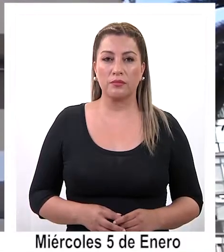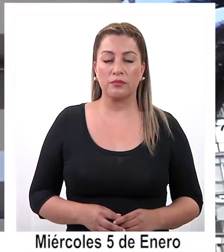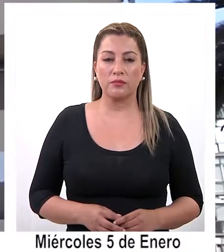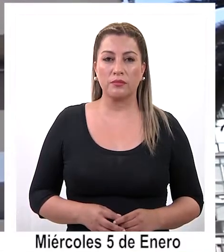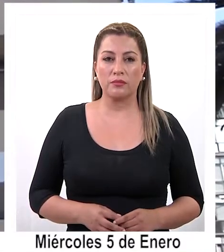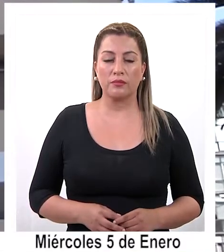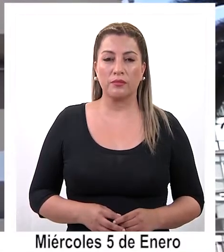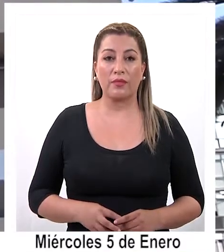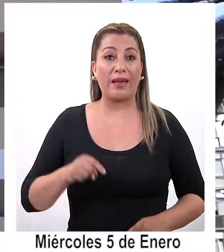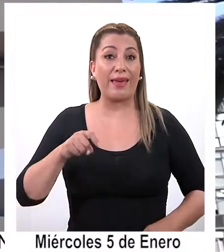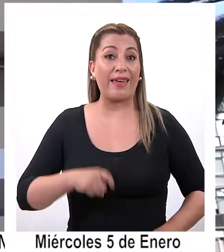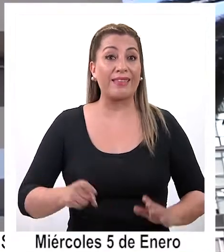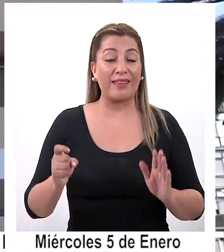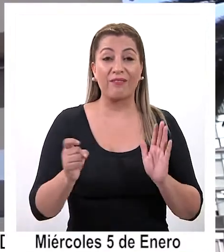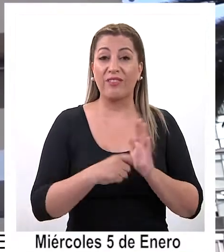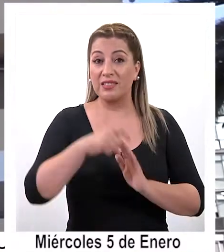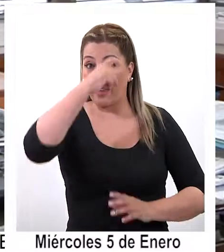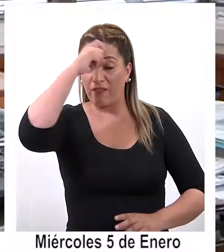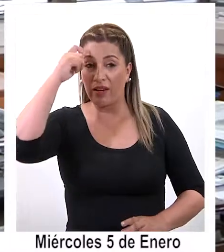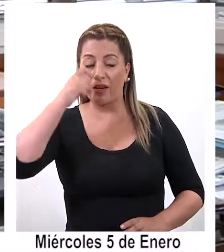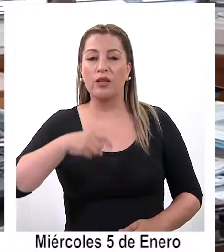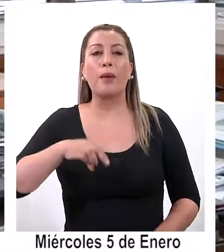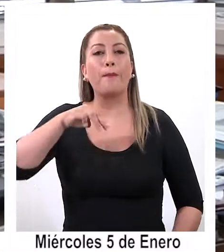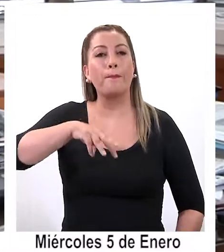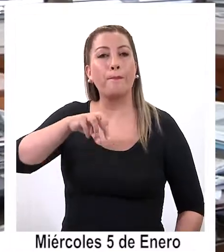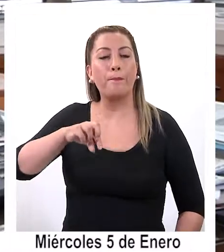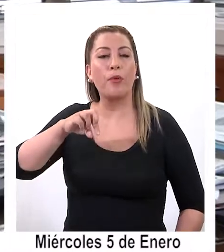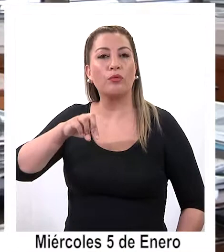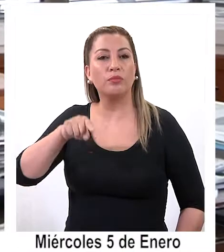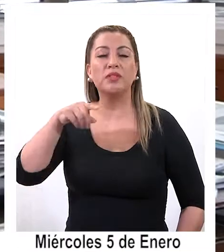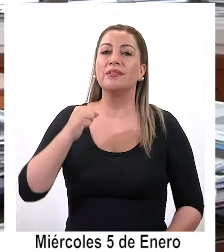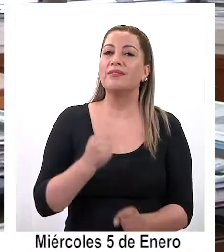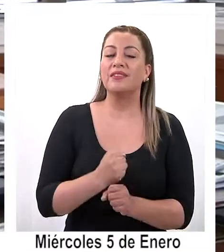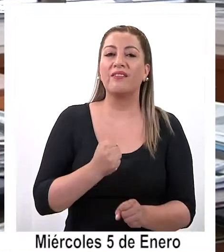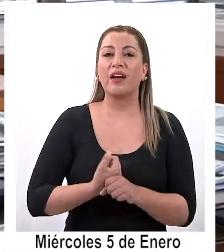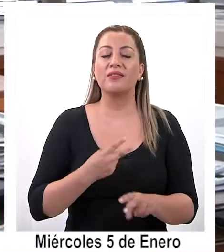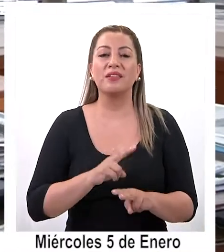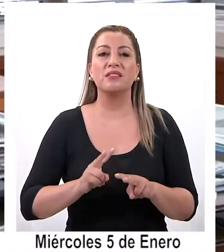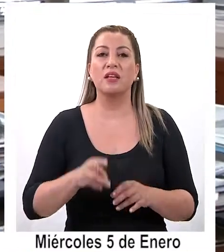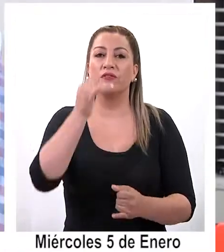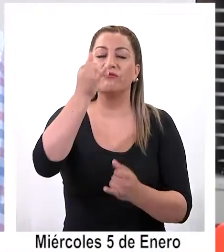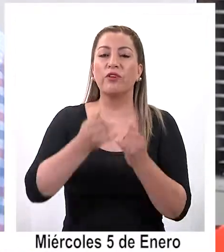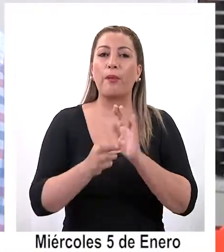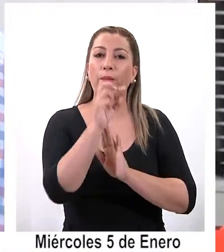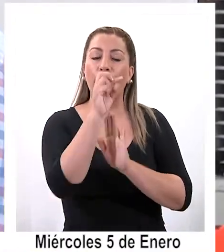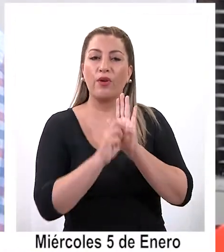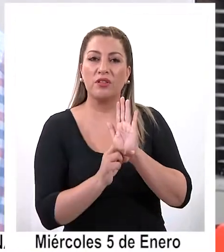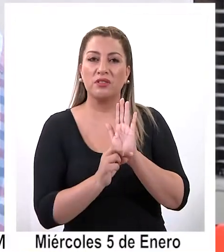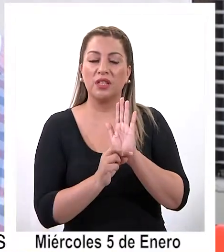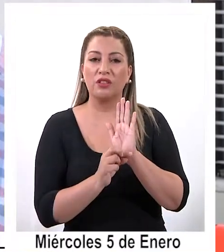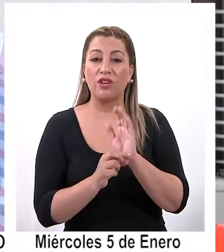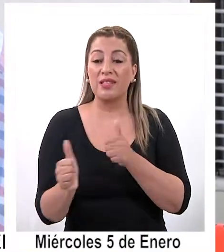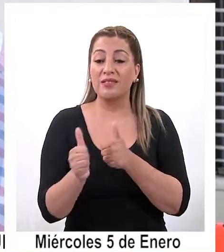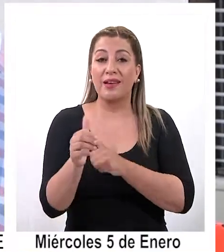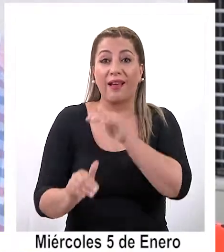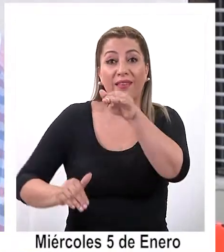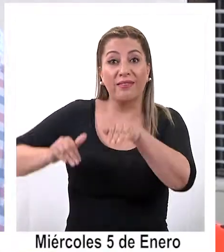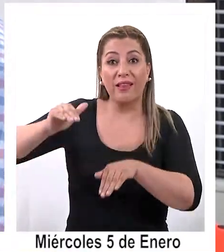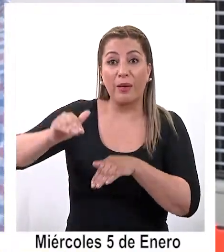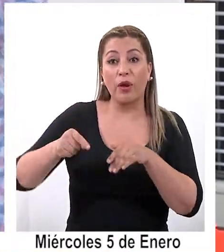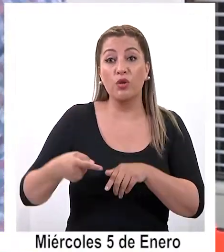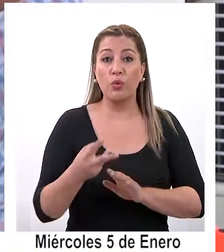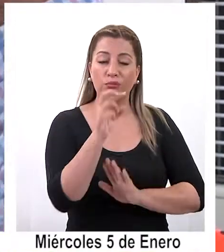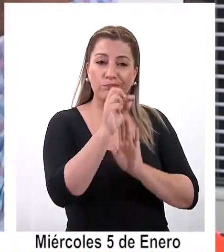Iniciando la temporada estival, el Ministerio de Obras Públicas trabaja en concluir los proyectos de borde costero.